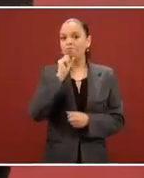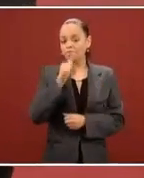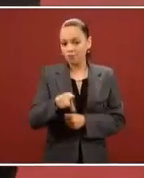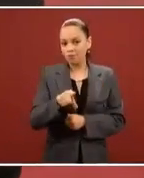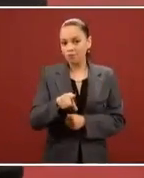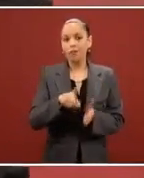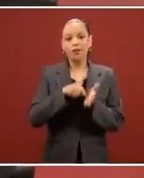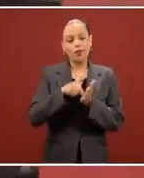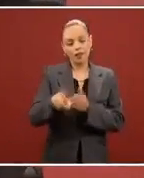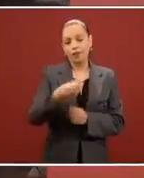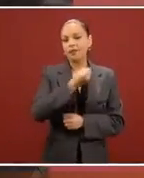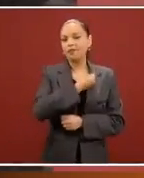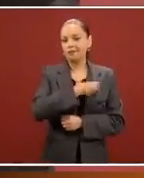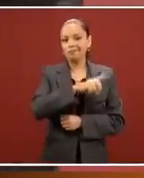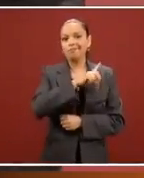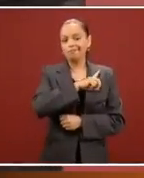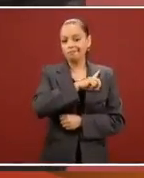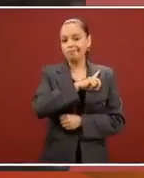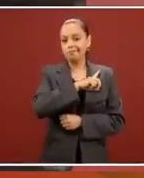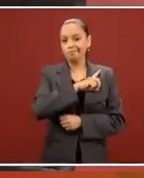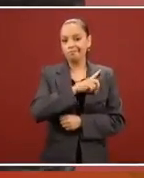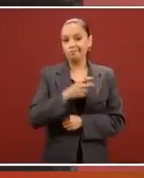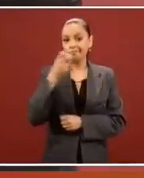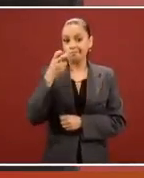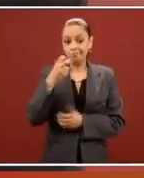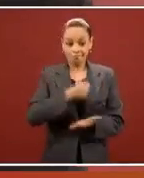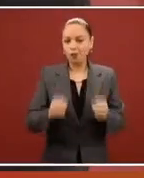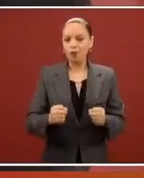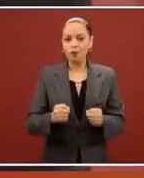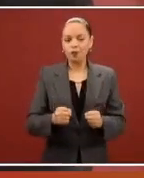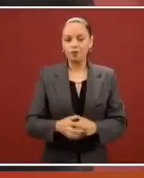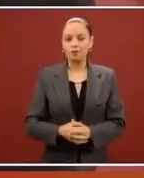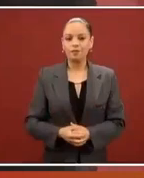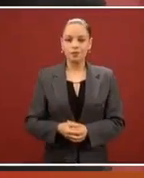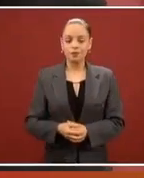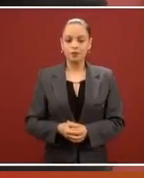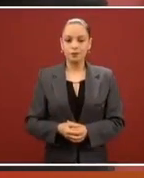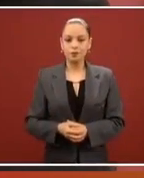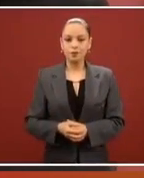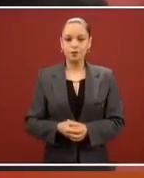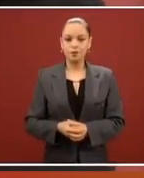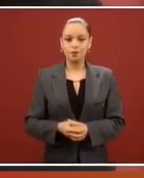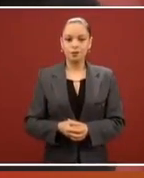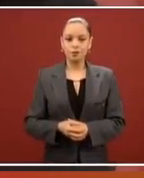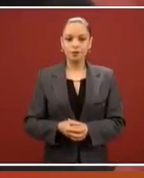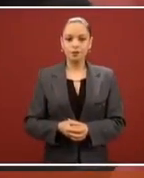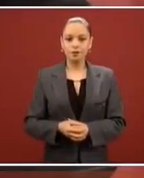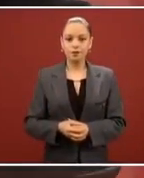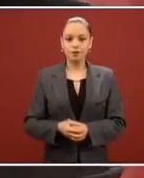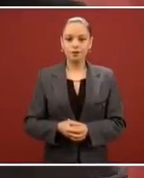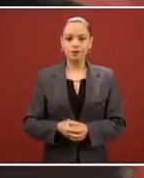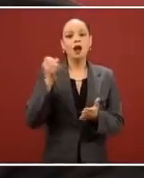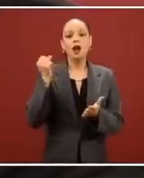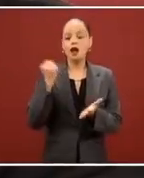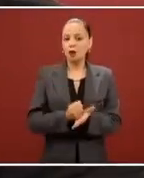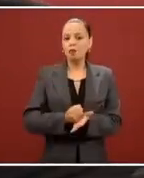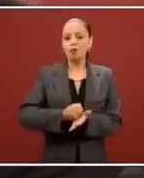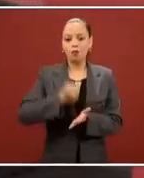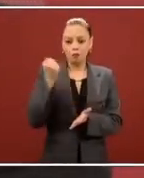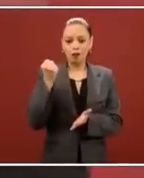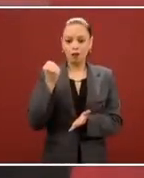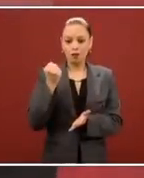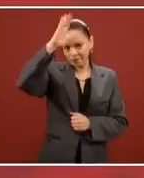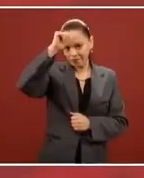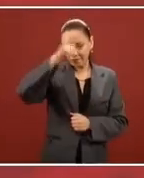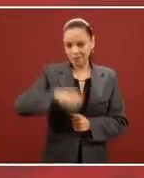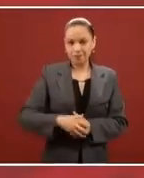salud, presupuesto garantizado. Y se aprobó por